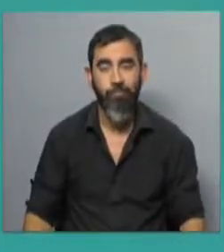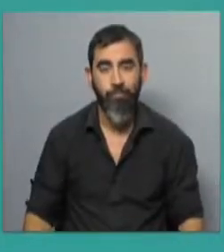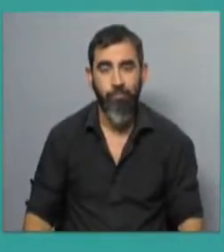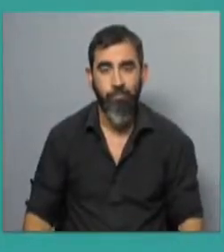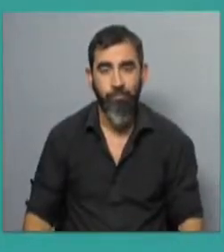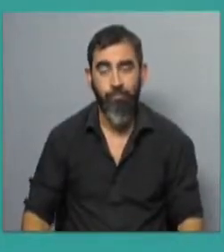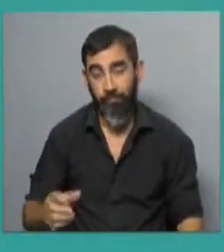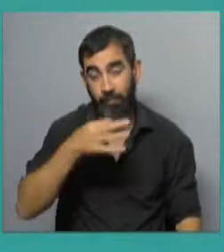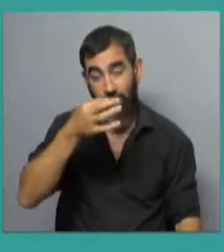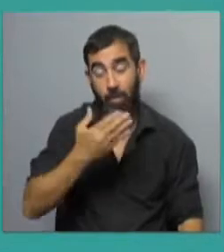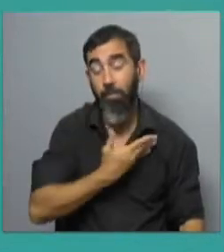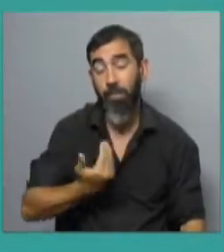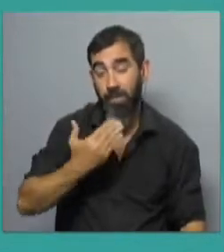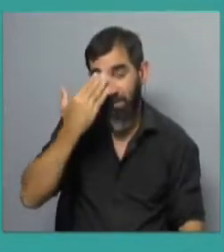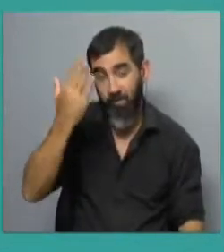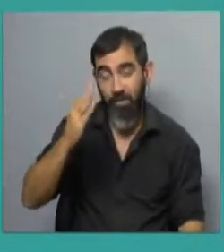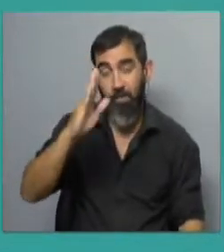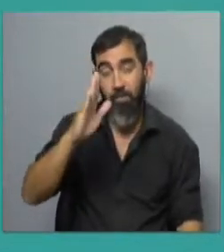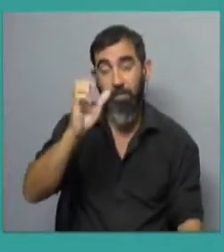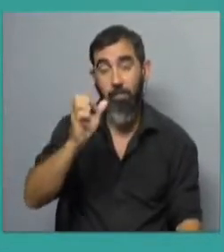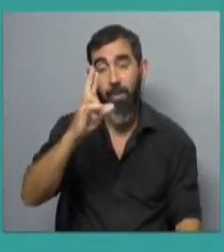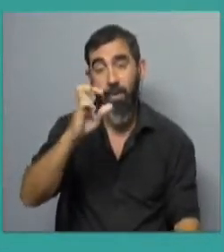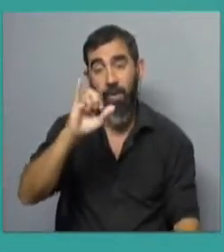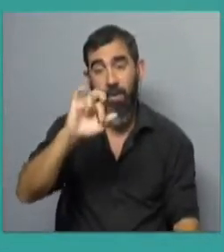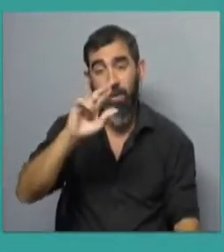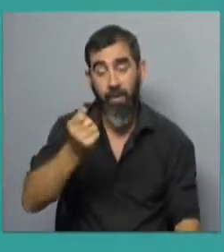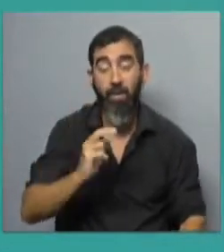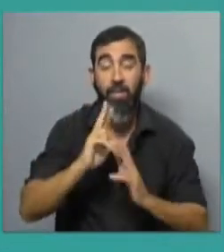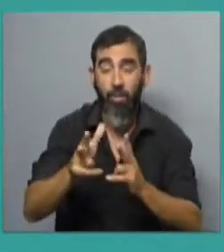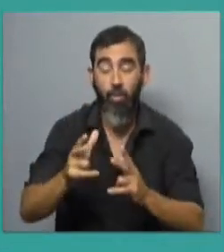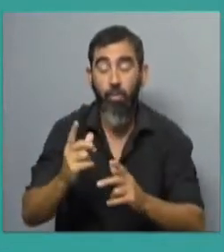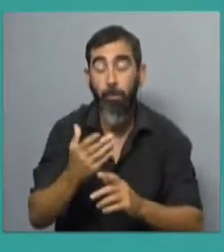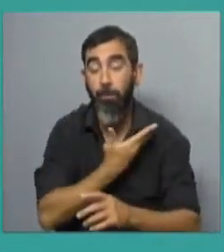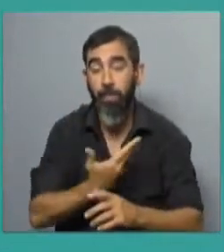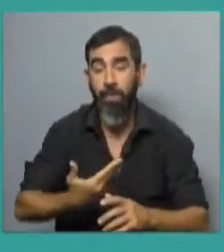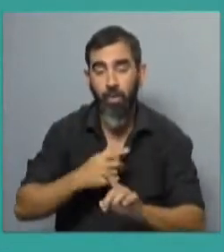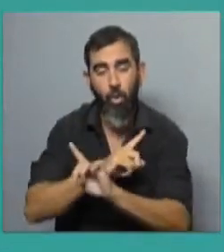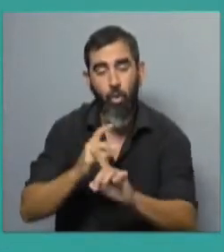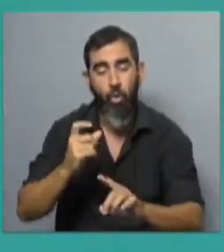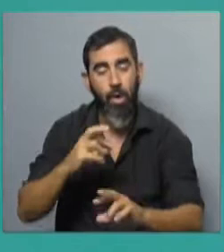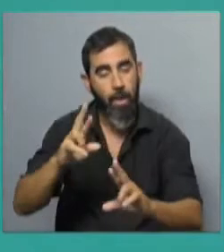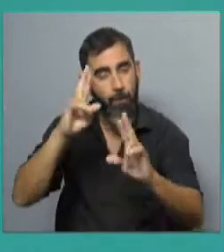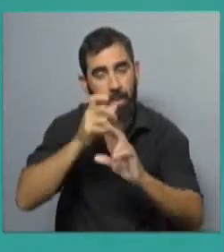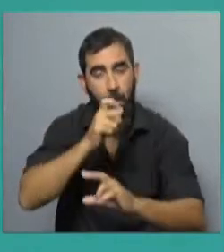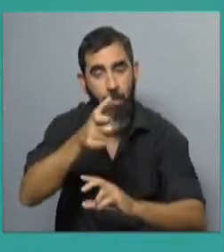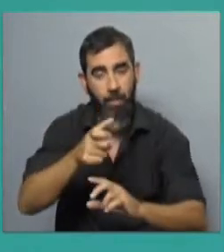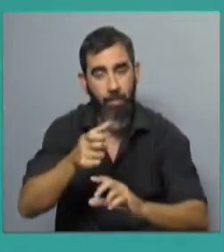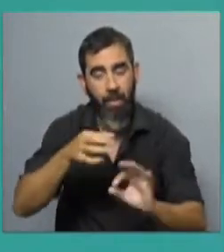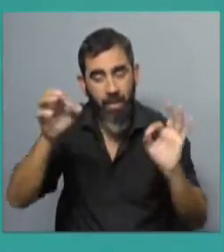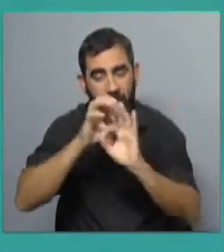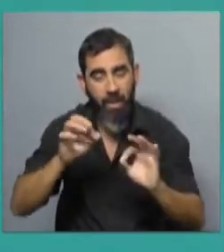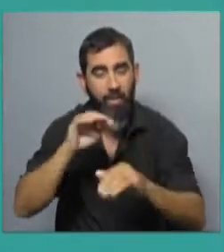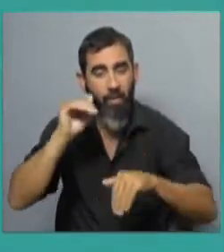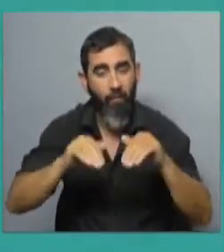Luego de estas declaraciones, el presidente del Frente Amplio, Fernando Pereira, remarcó que el primer mandatario incumplió su palabra de no hablar sobre el